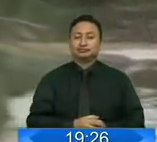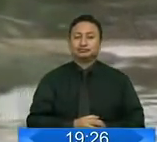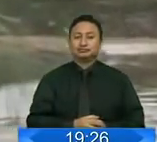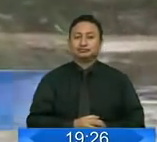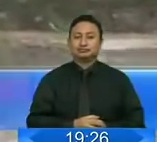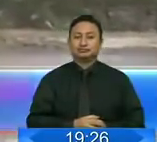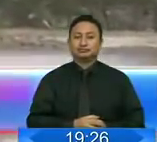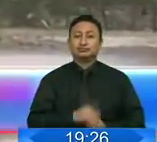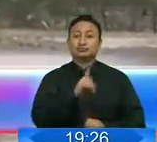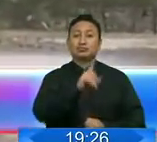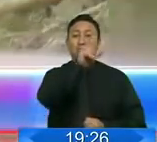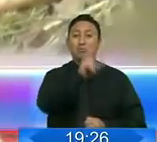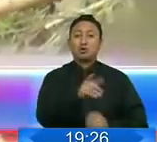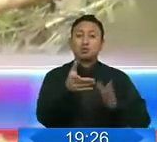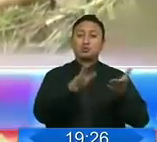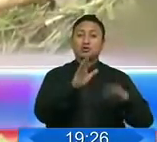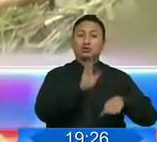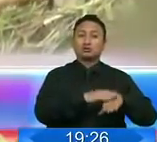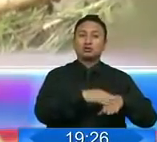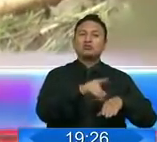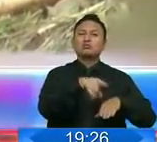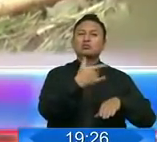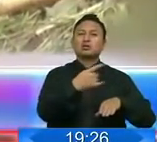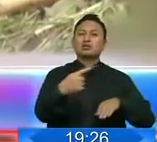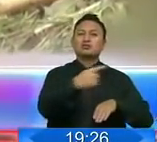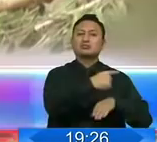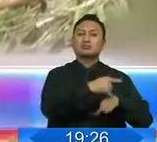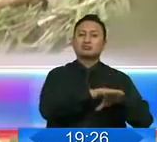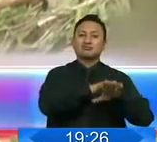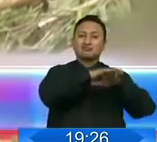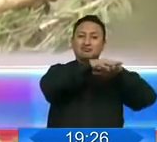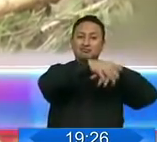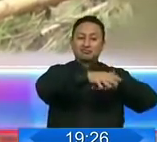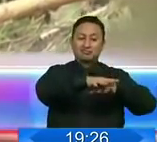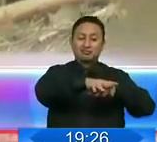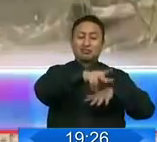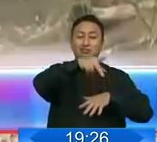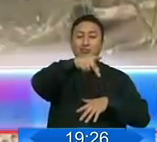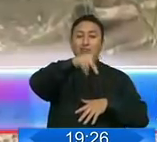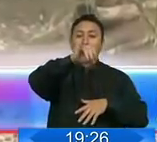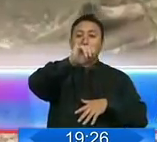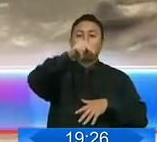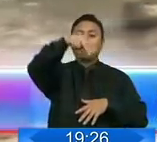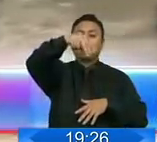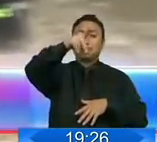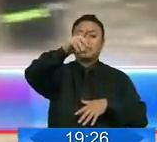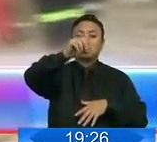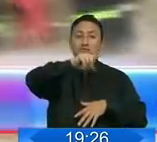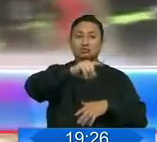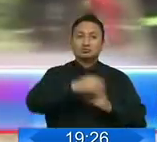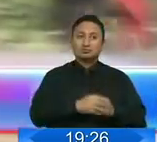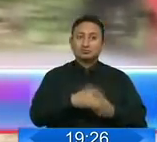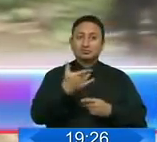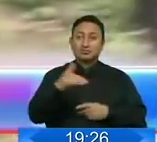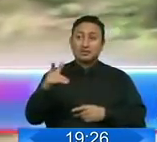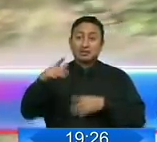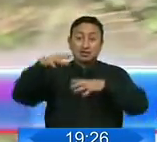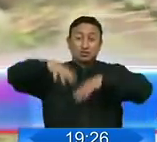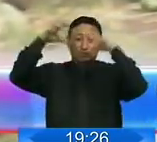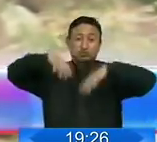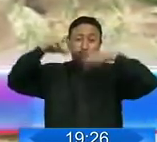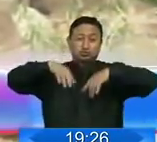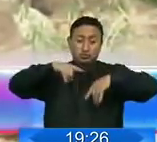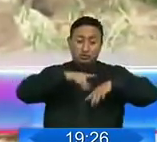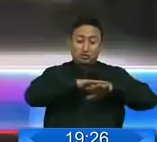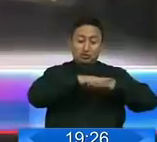Una persona murió luego de ser arrastrada por las aguas del río Pindo Grande, que crecieron como consecuencia de las fuertes lluvias